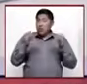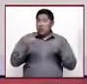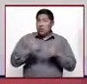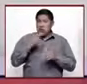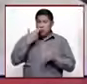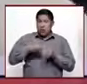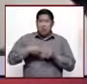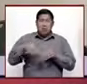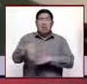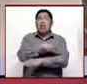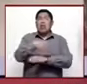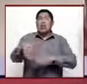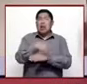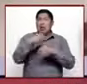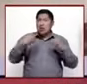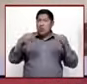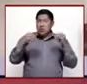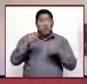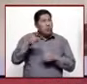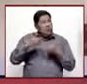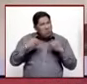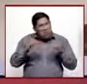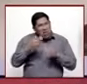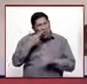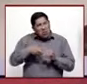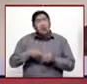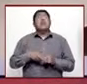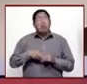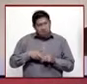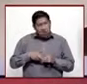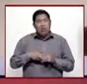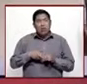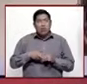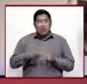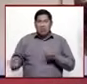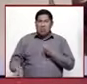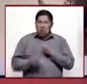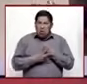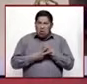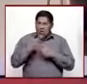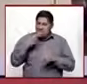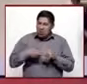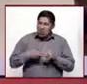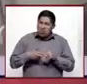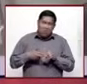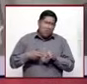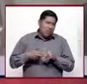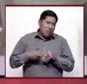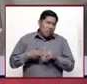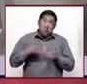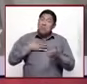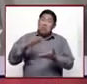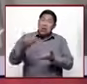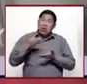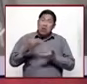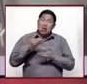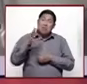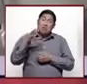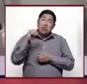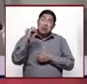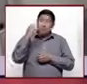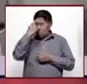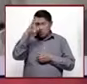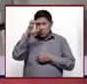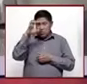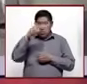gasolina si en la calle estoy vendiendo. ¿Usted vende gasolina? Sí. Acopia y vende gasolina. Me traigo por 50 veces